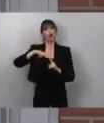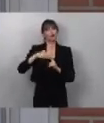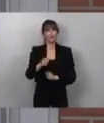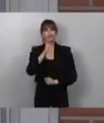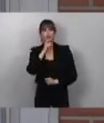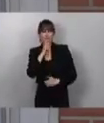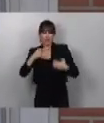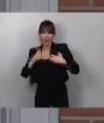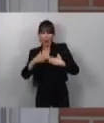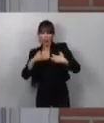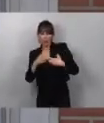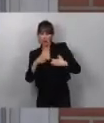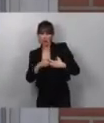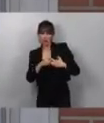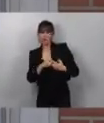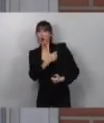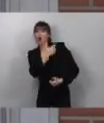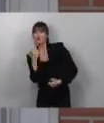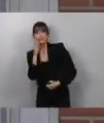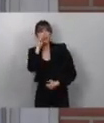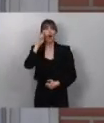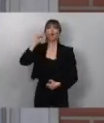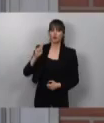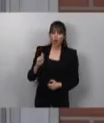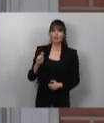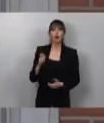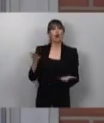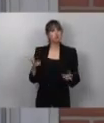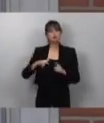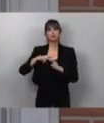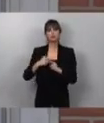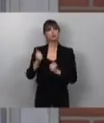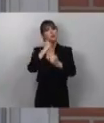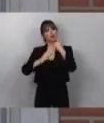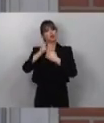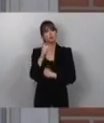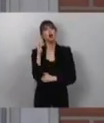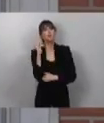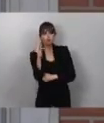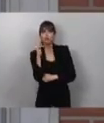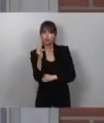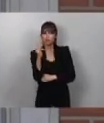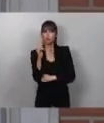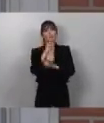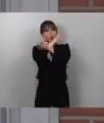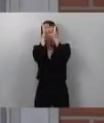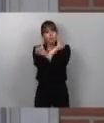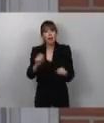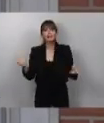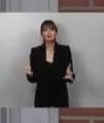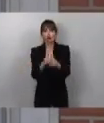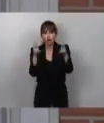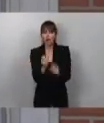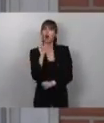elegido tiene la legitimidad del parlamento y solo si el parlamento le derrota evidentemente es cuando tendrá que presentar su dimisión por eso no tenía ninguna necesidad de montar todo